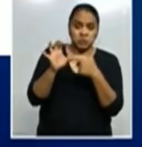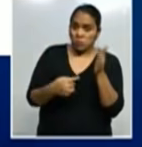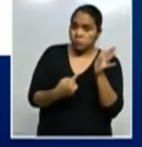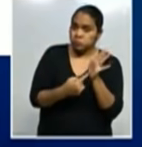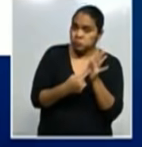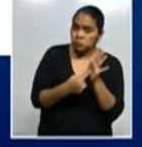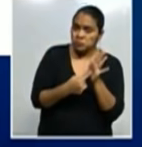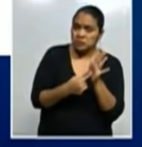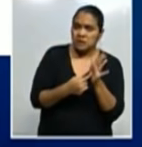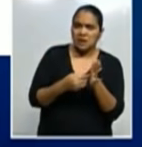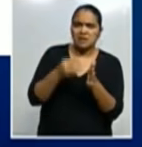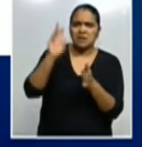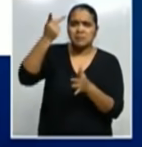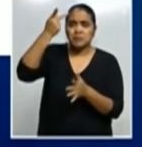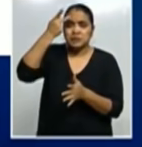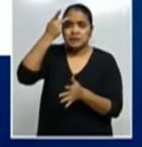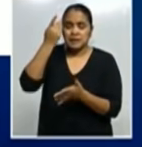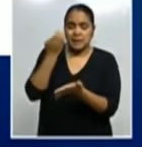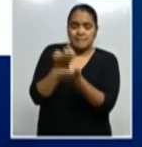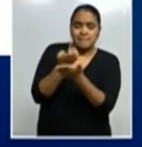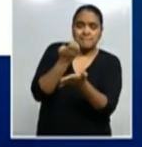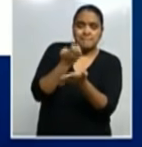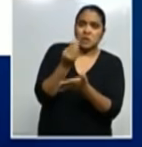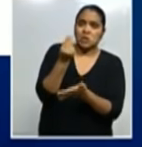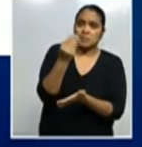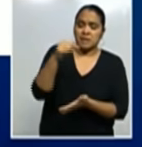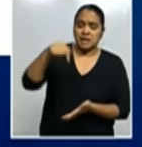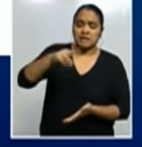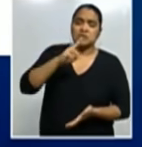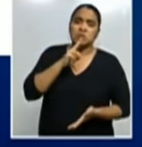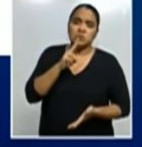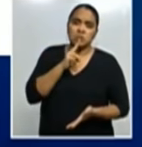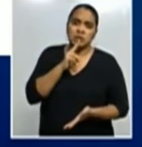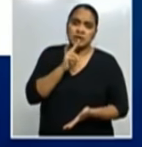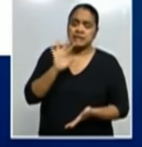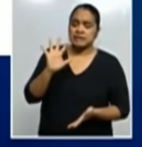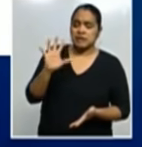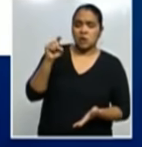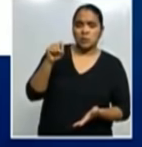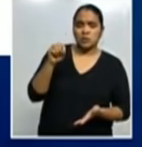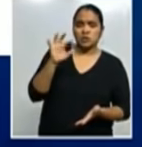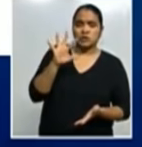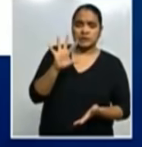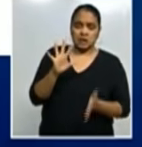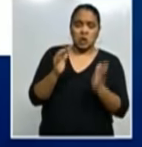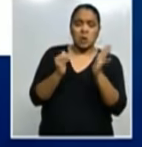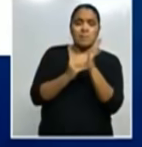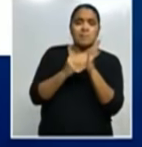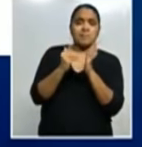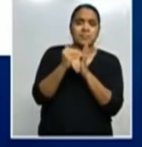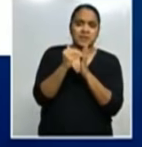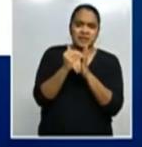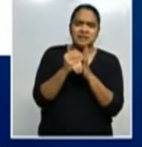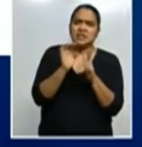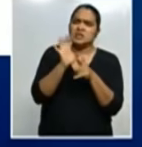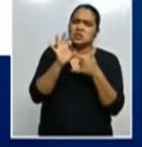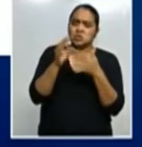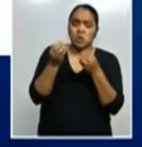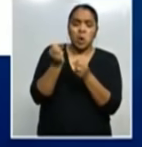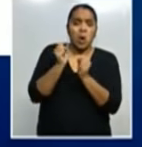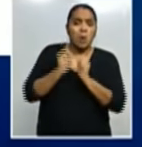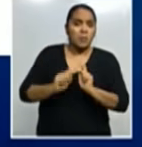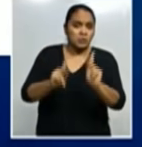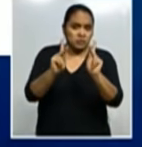de política monetaria y de financiamiento externo de casi 5 puntos porcentuales del PIB. De nuevo, aquí se están dando